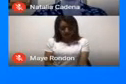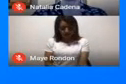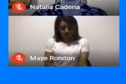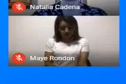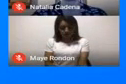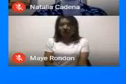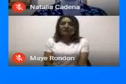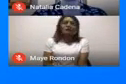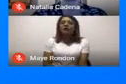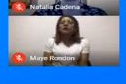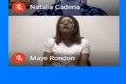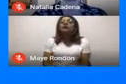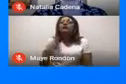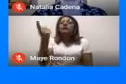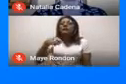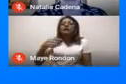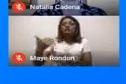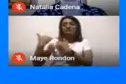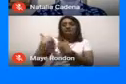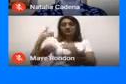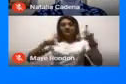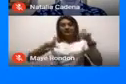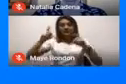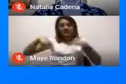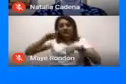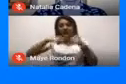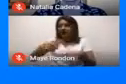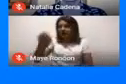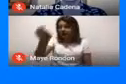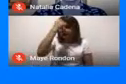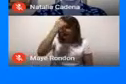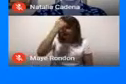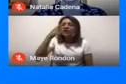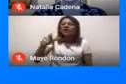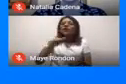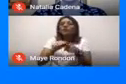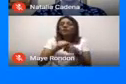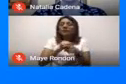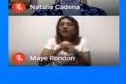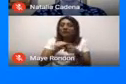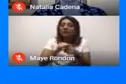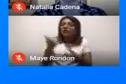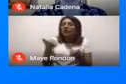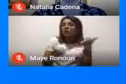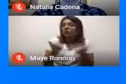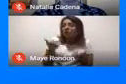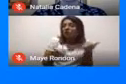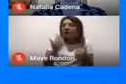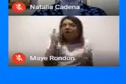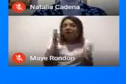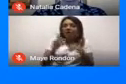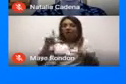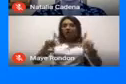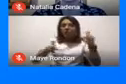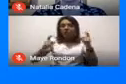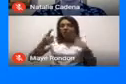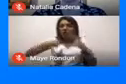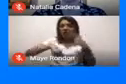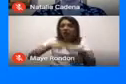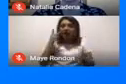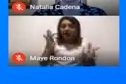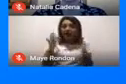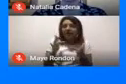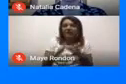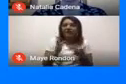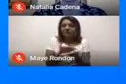turismo responsable, que es bueno tenerlo en cuenta, qué prácticas debemos tener al momento de hacer turismo y de ofrecer